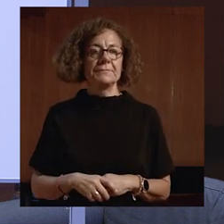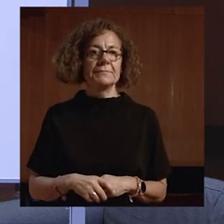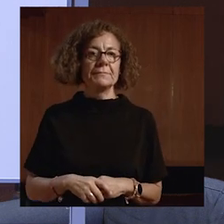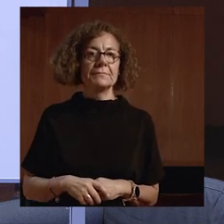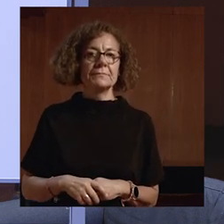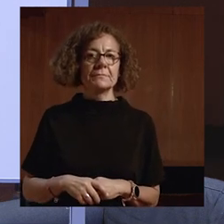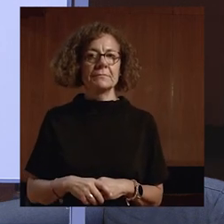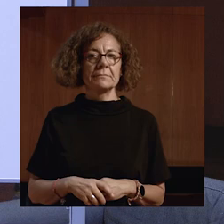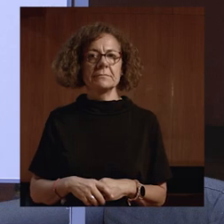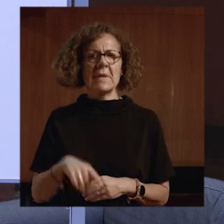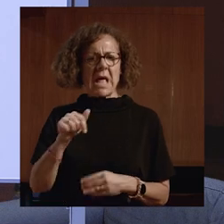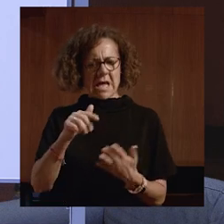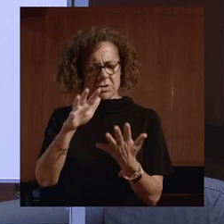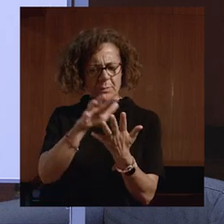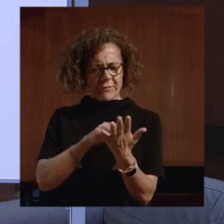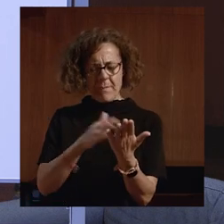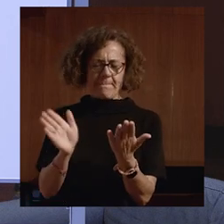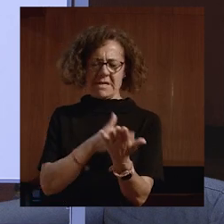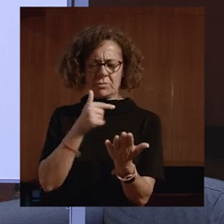Mira, todo esto me lo voy a saltar.